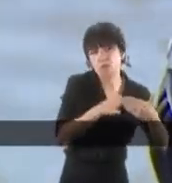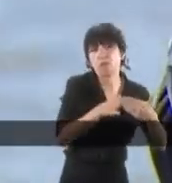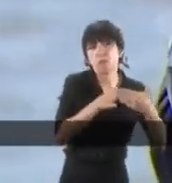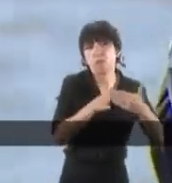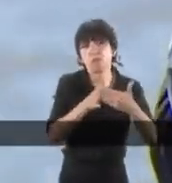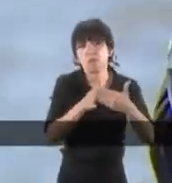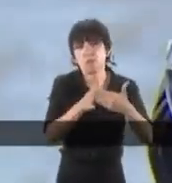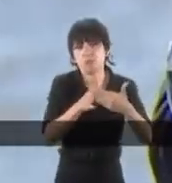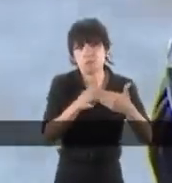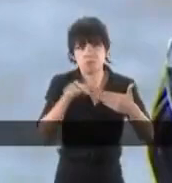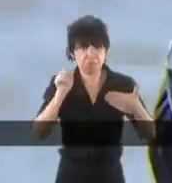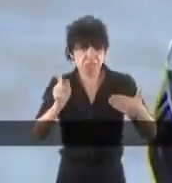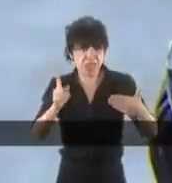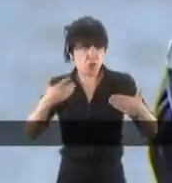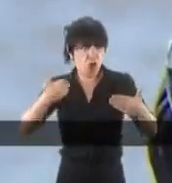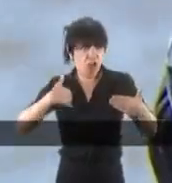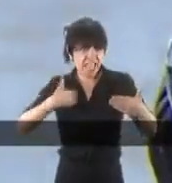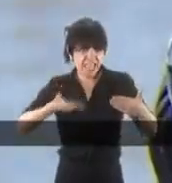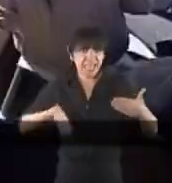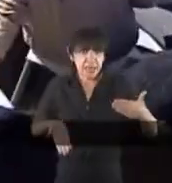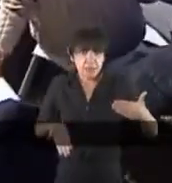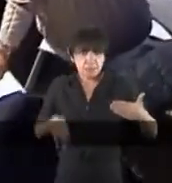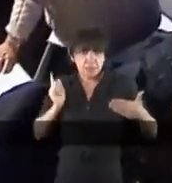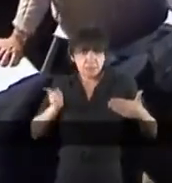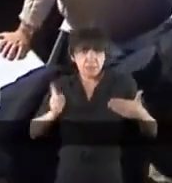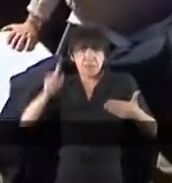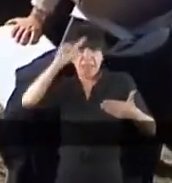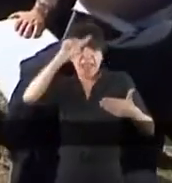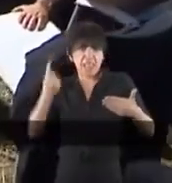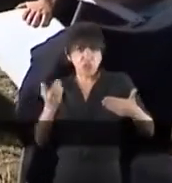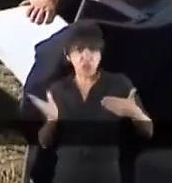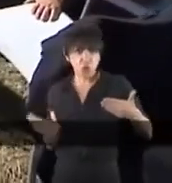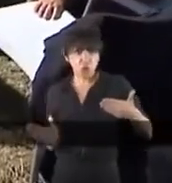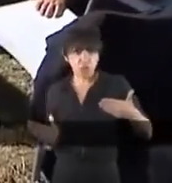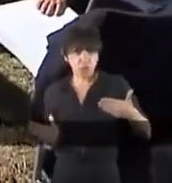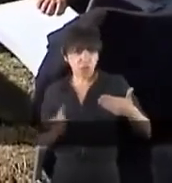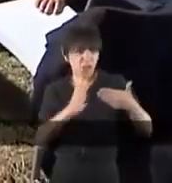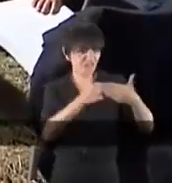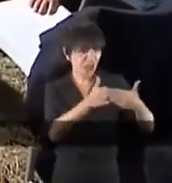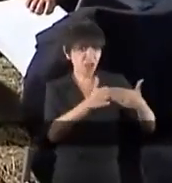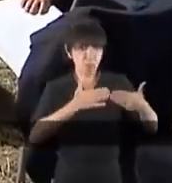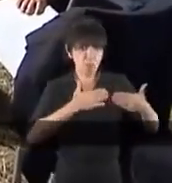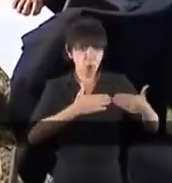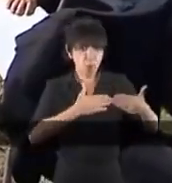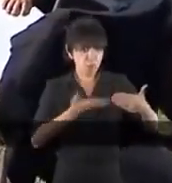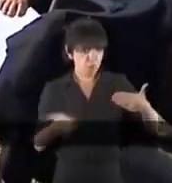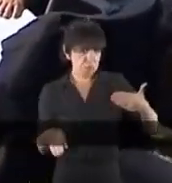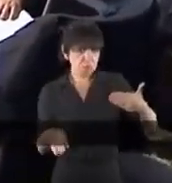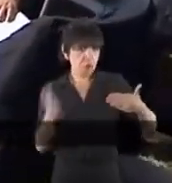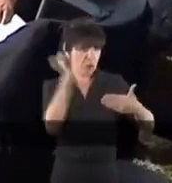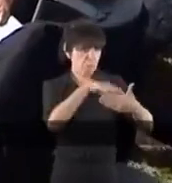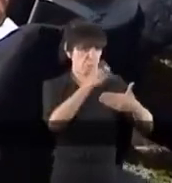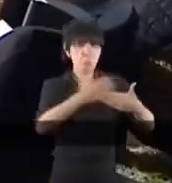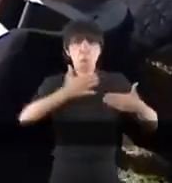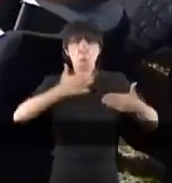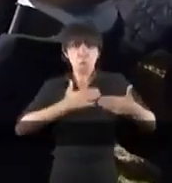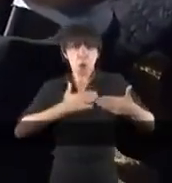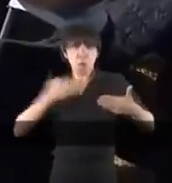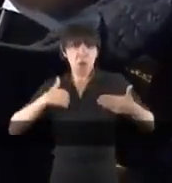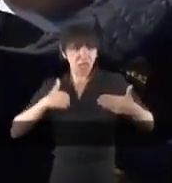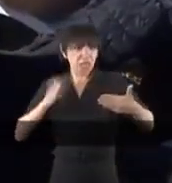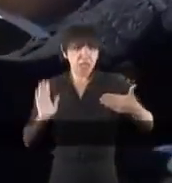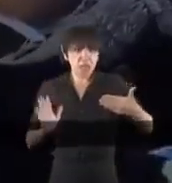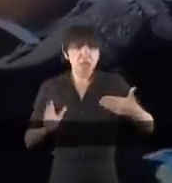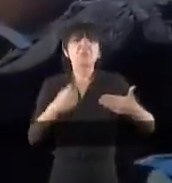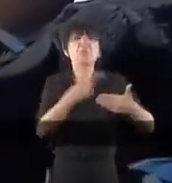Son dos puertos nacionales, barco con carga nacional, sea para completar carga o